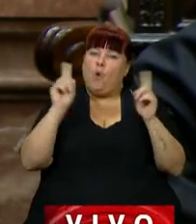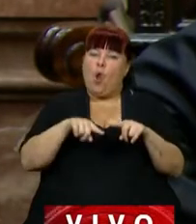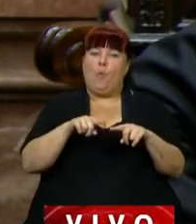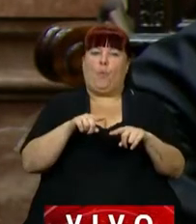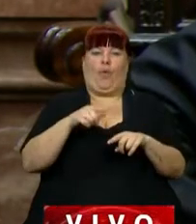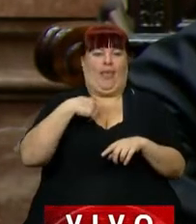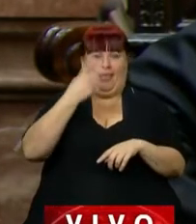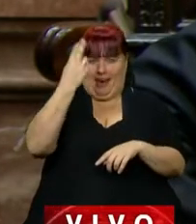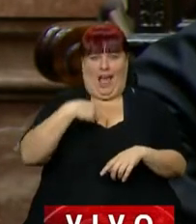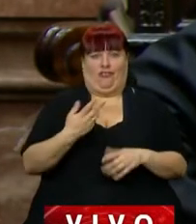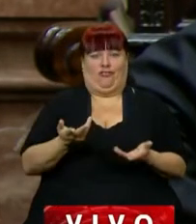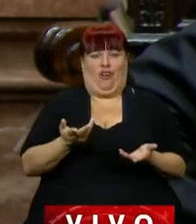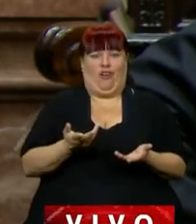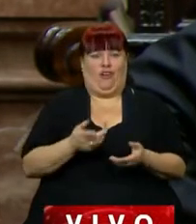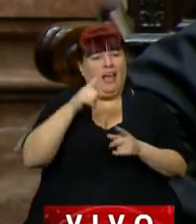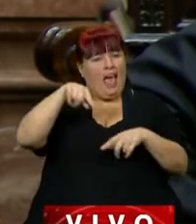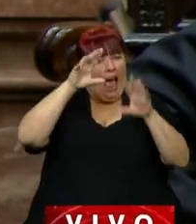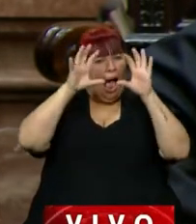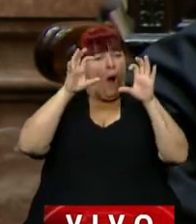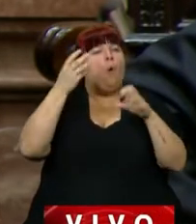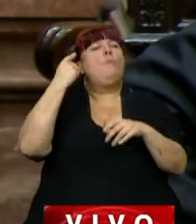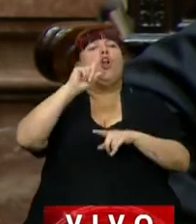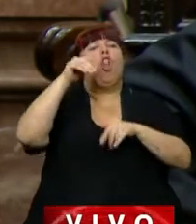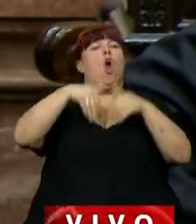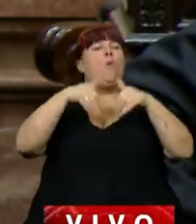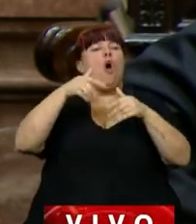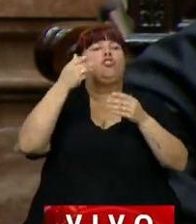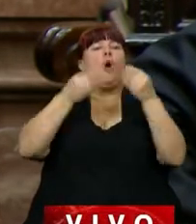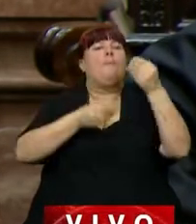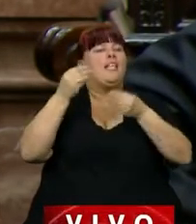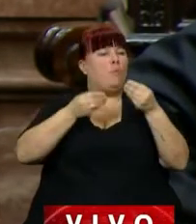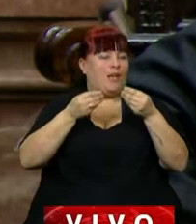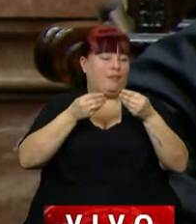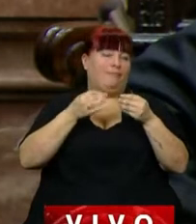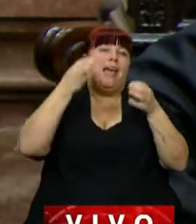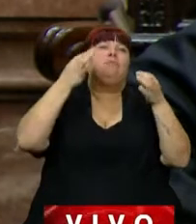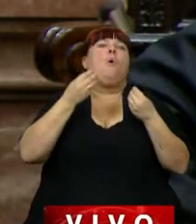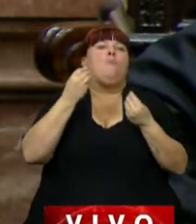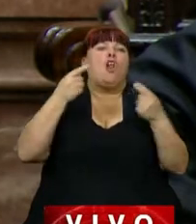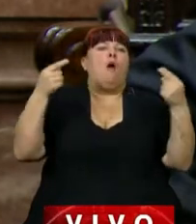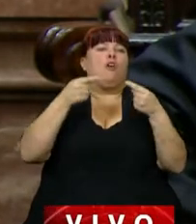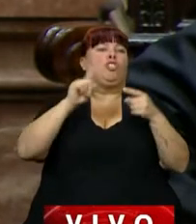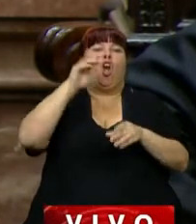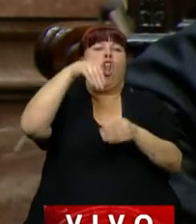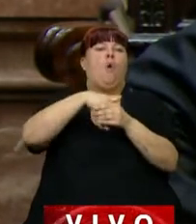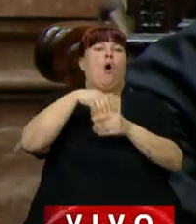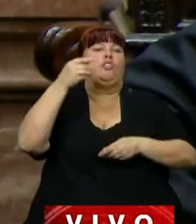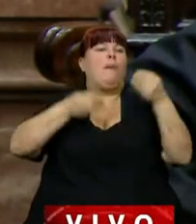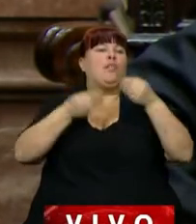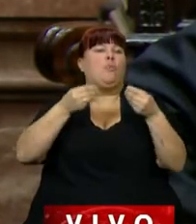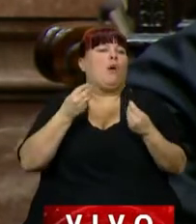que tuvimos razón. Acuérdense por qué no se votó el presupuesto, o mejor dicho, por qué la oposición no votó el